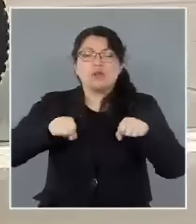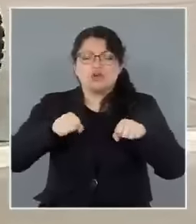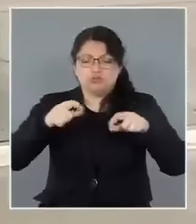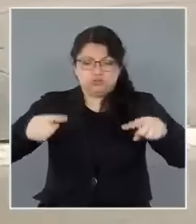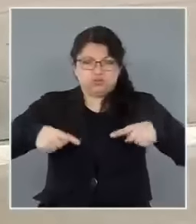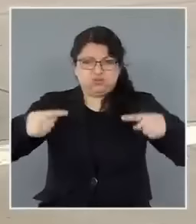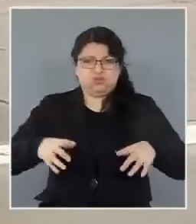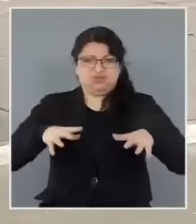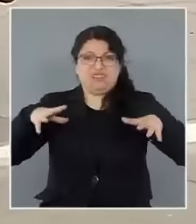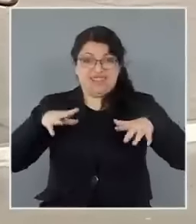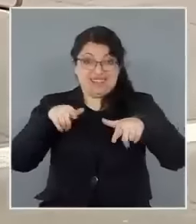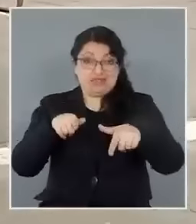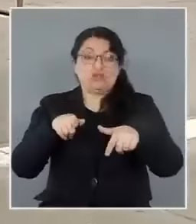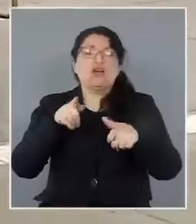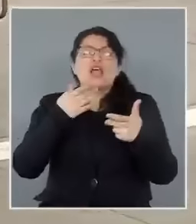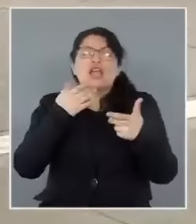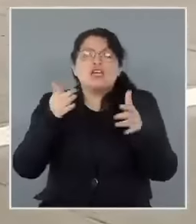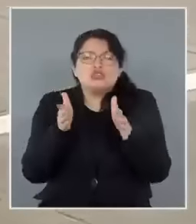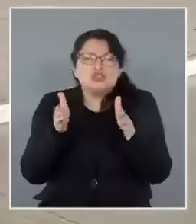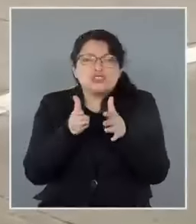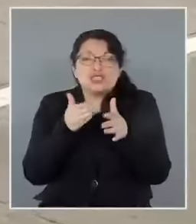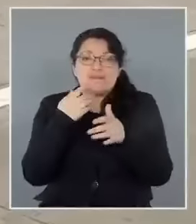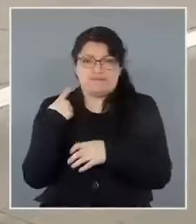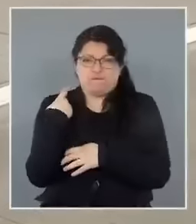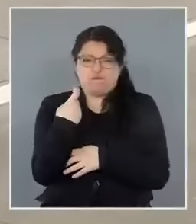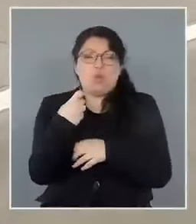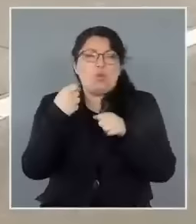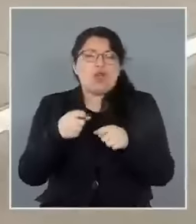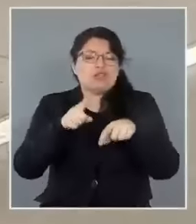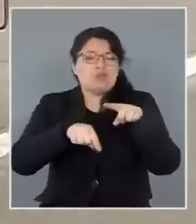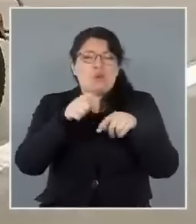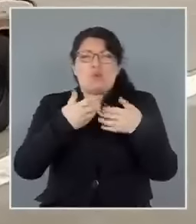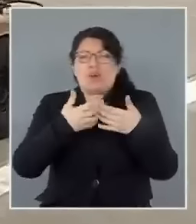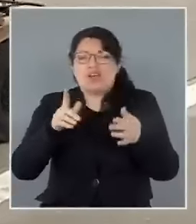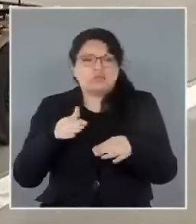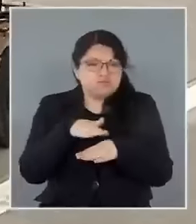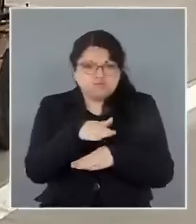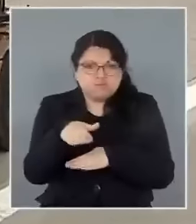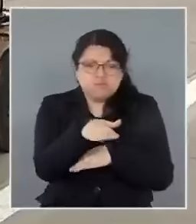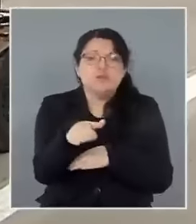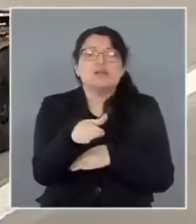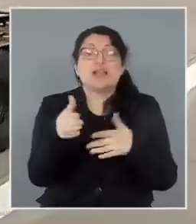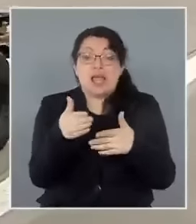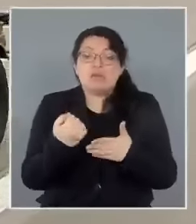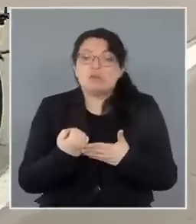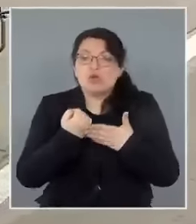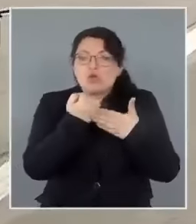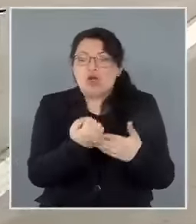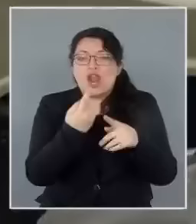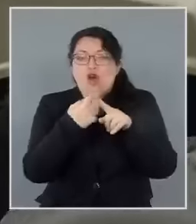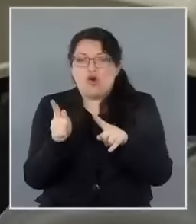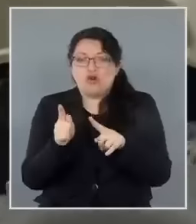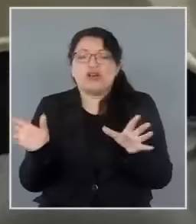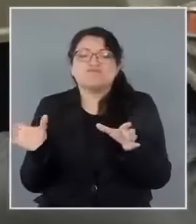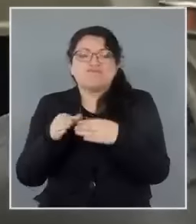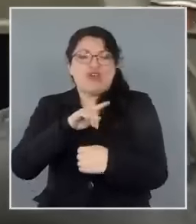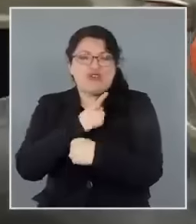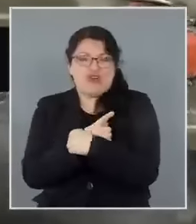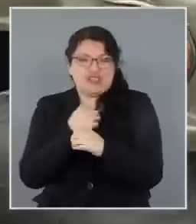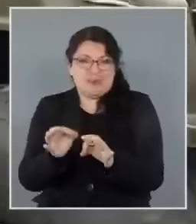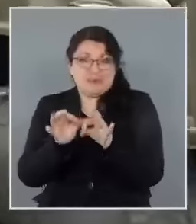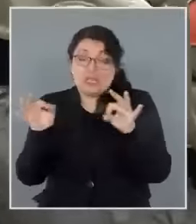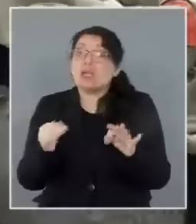bajo volumen y velocidad pueden acceder en cualquier terreno con la finalidad de amuncionar a las unidades de fuerzas especiales, como